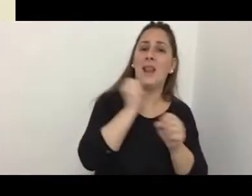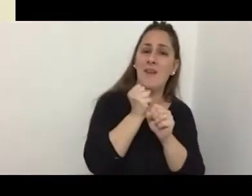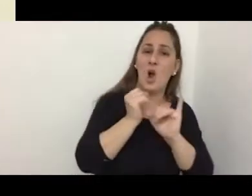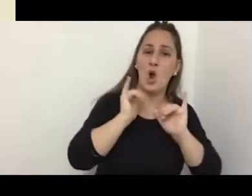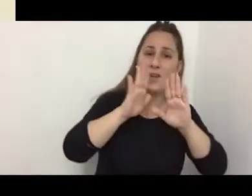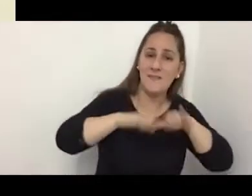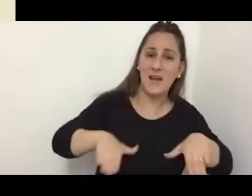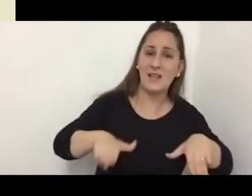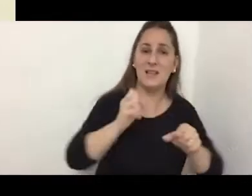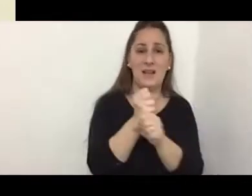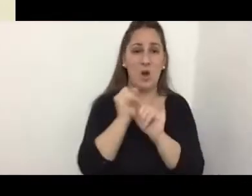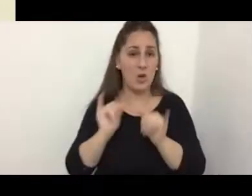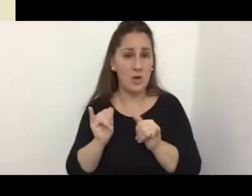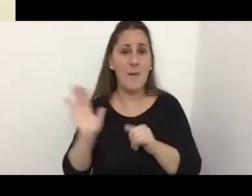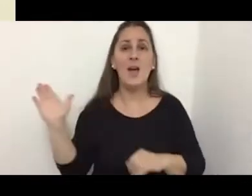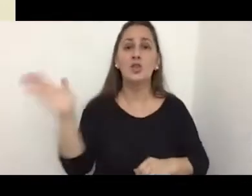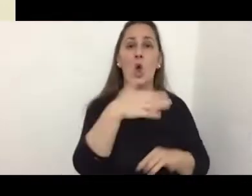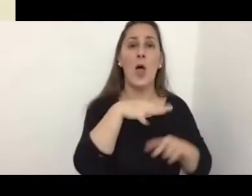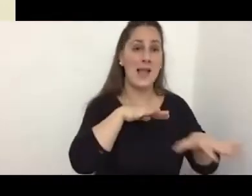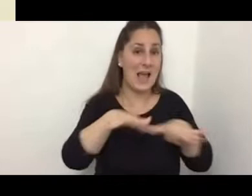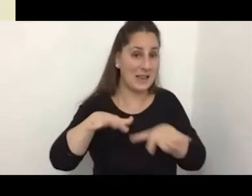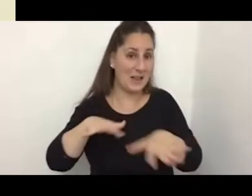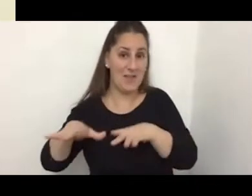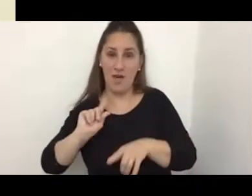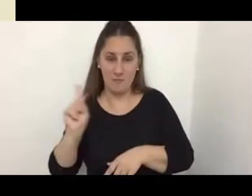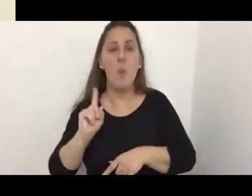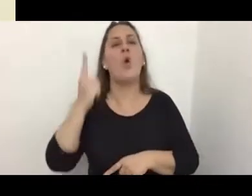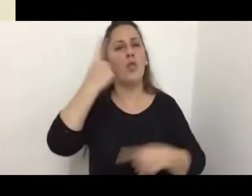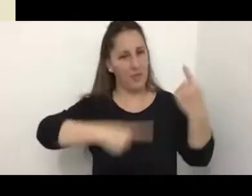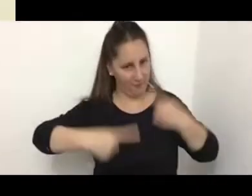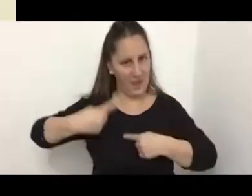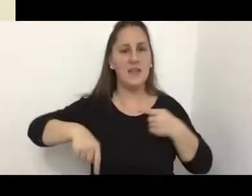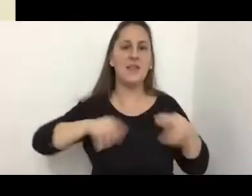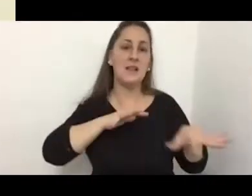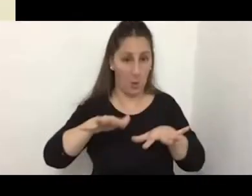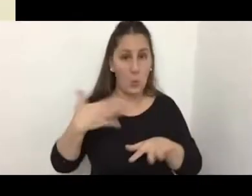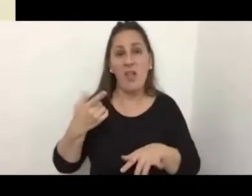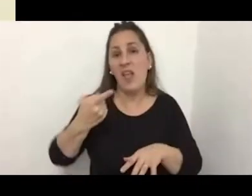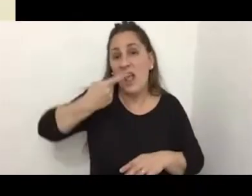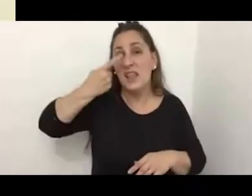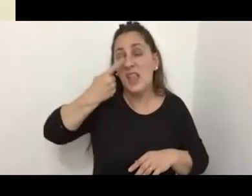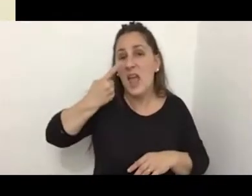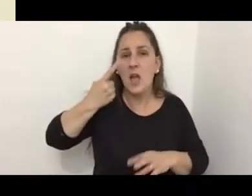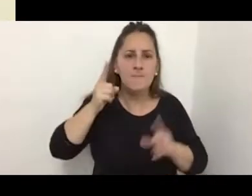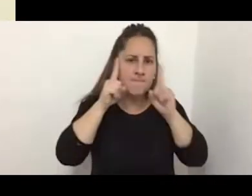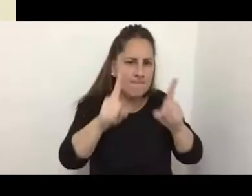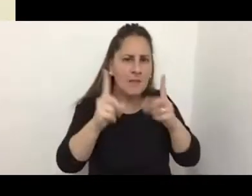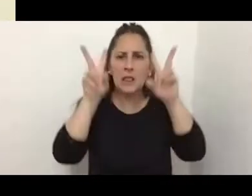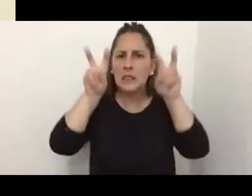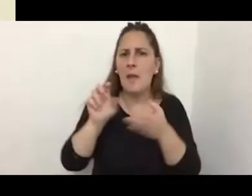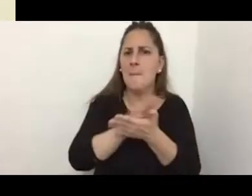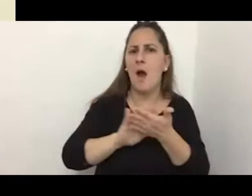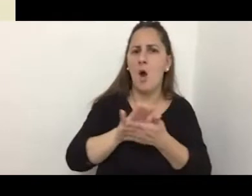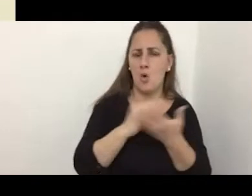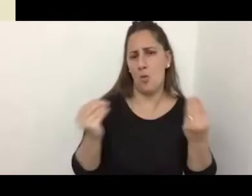tampoco es para todas las actividades, pero sí diversas actividades pueden tener interés en atender estas cuestiones. Ni hablar